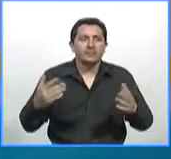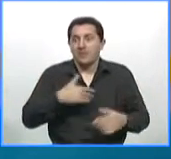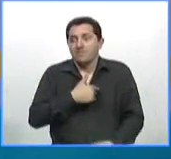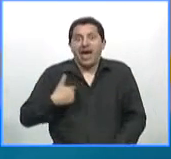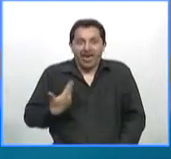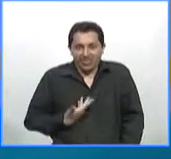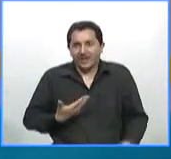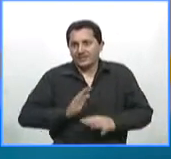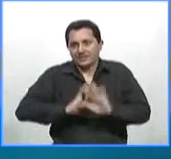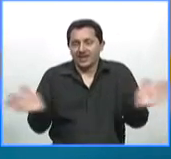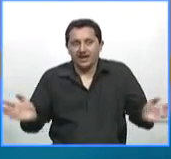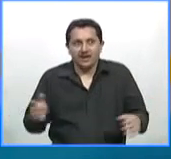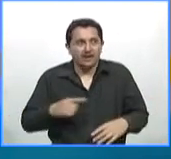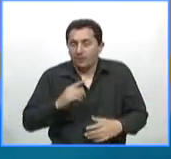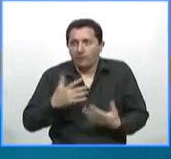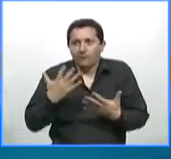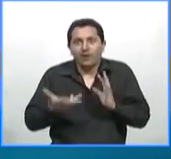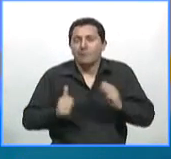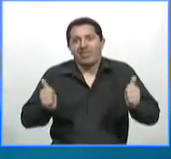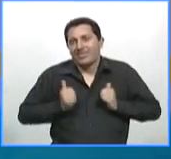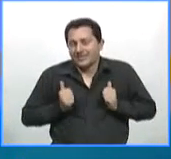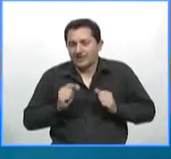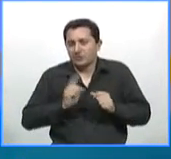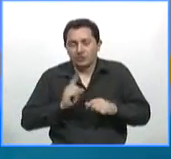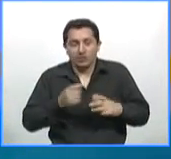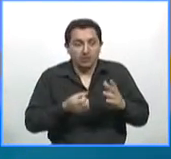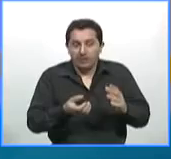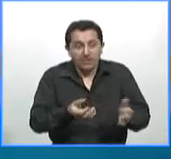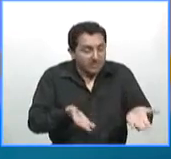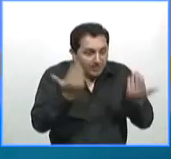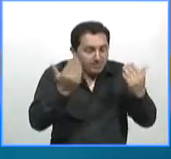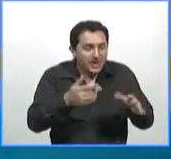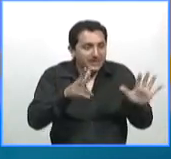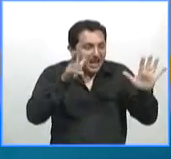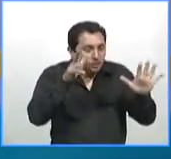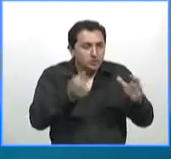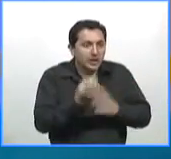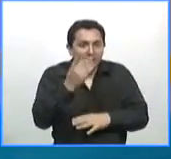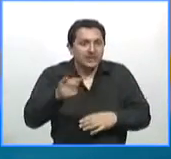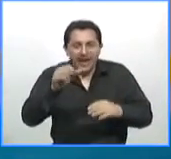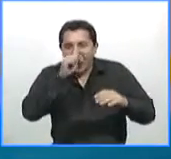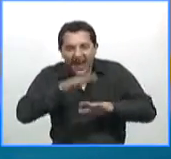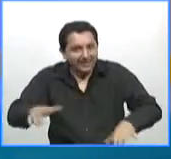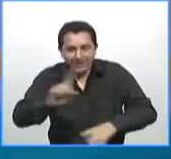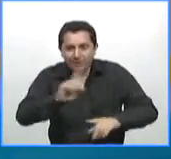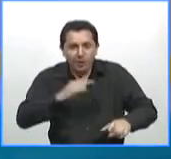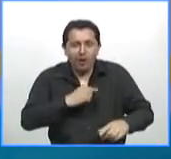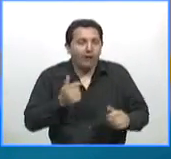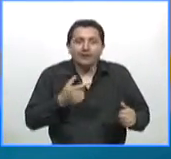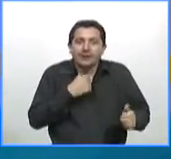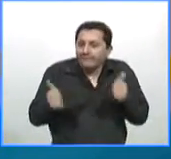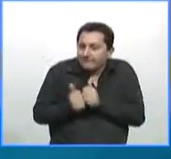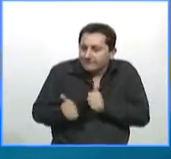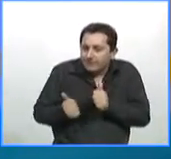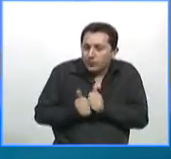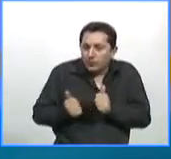madre, la verdad que no descansás, ¿viste? Se despierta a las 8 de la mañana, no fue al jardín, quiere estar conmigo y es todo el día, ¿viste? Entre